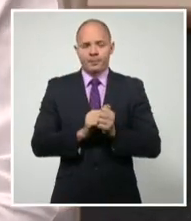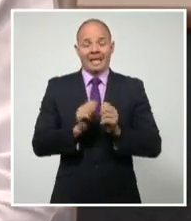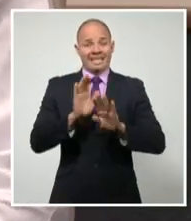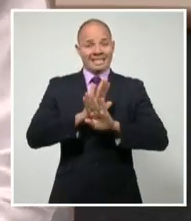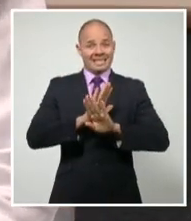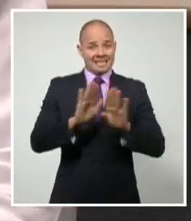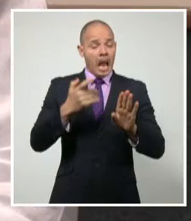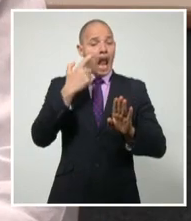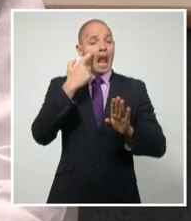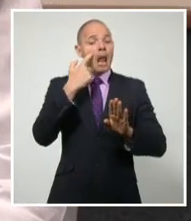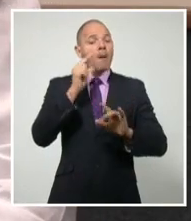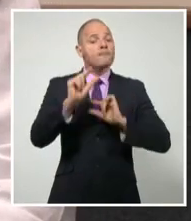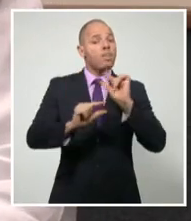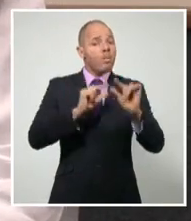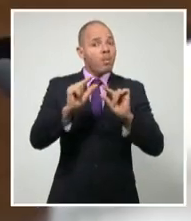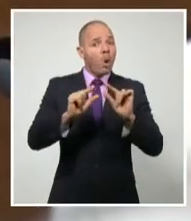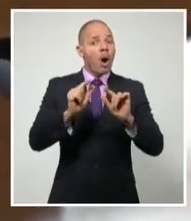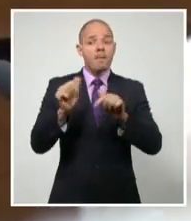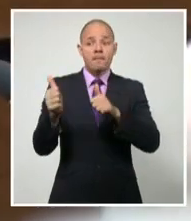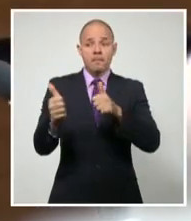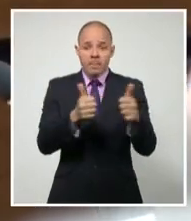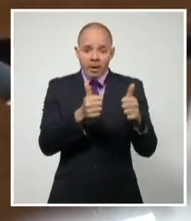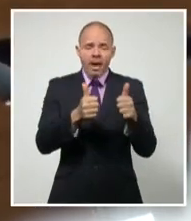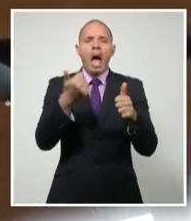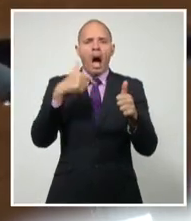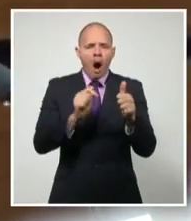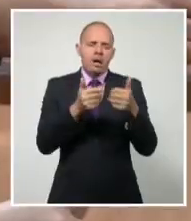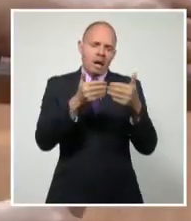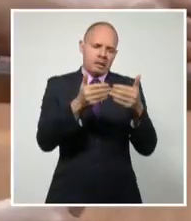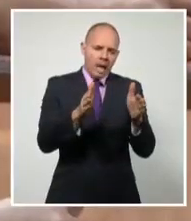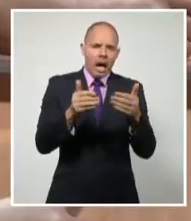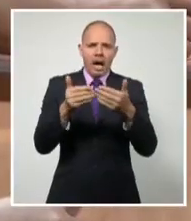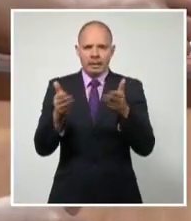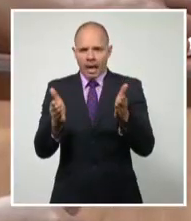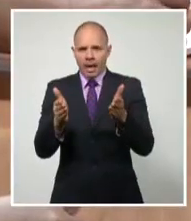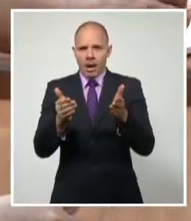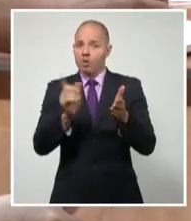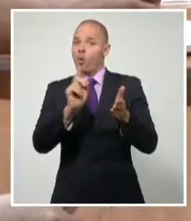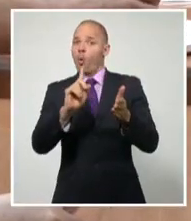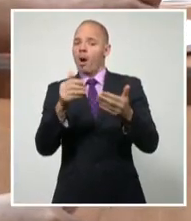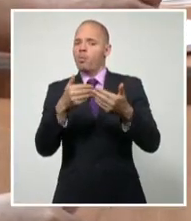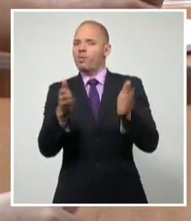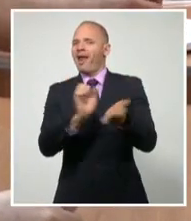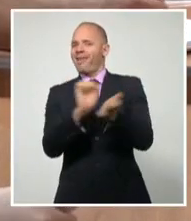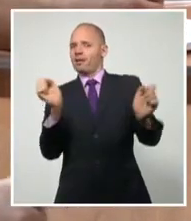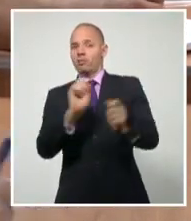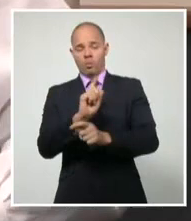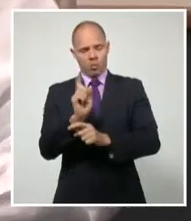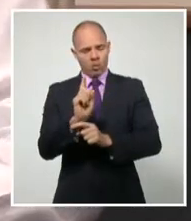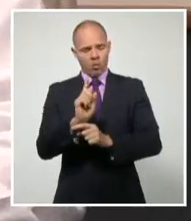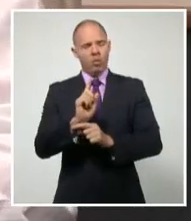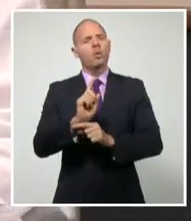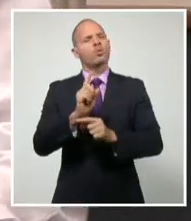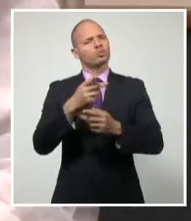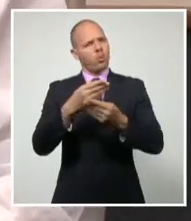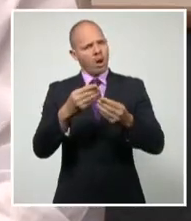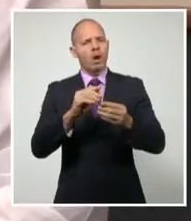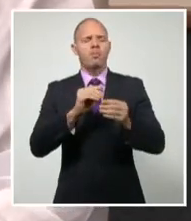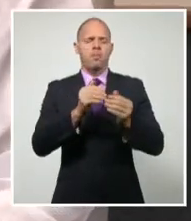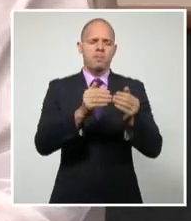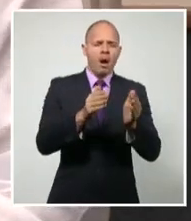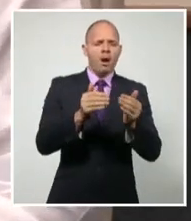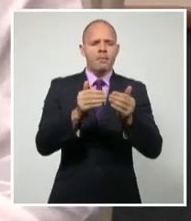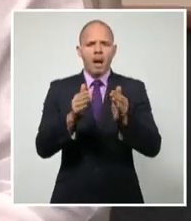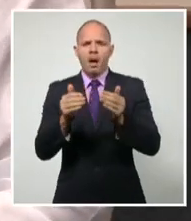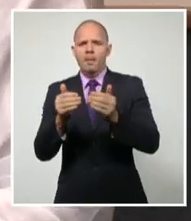manera gradual, sin precipitaciones y con mucha responsabilidad para